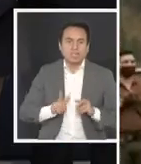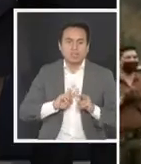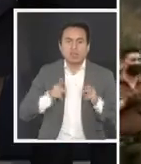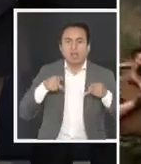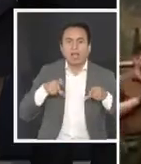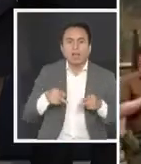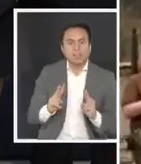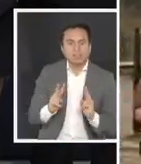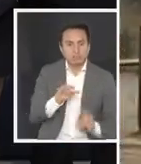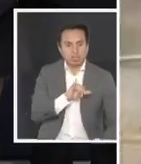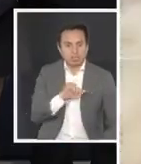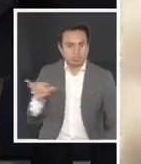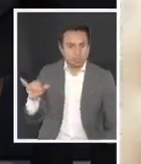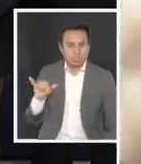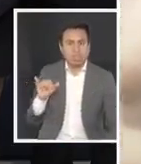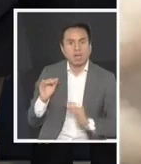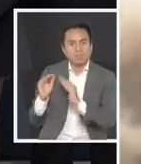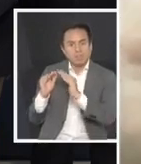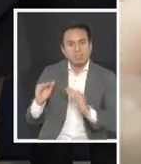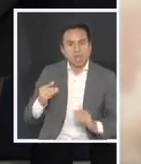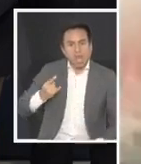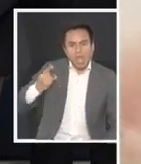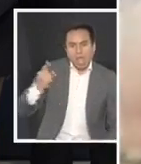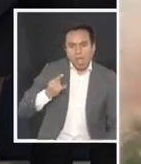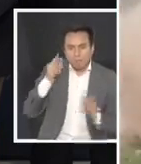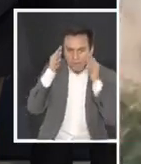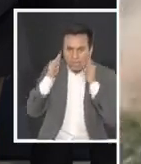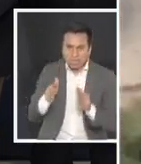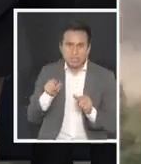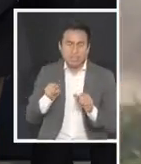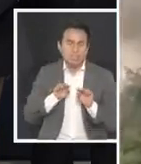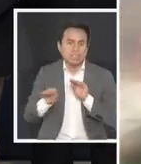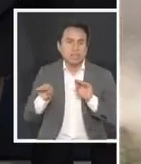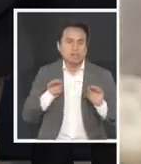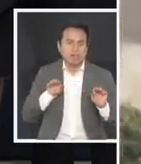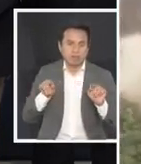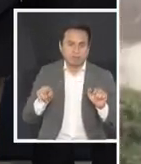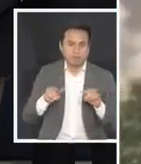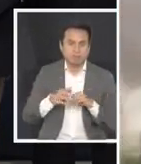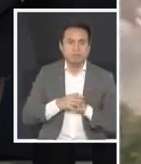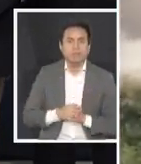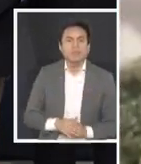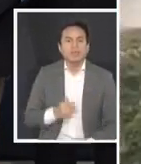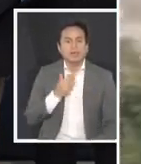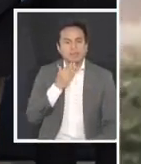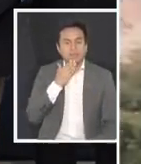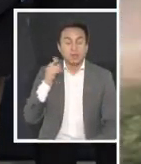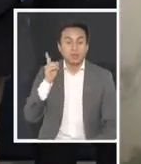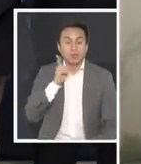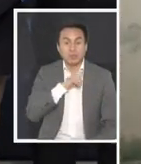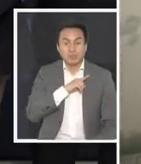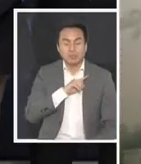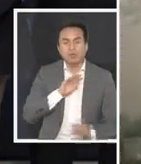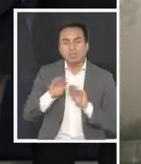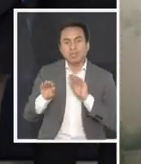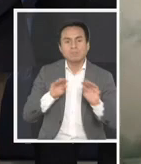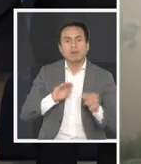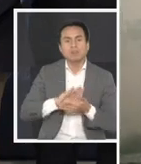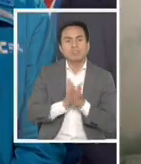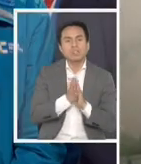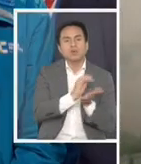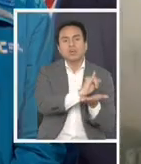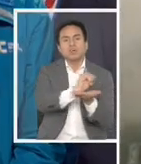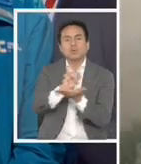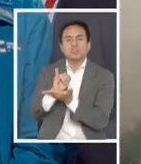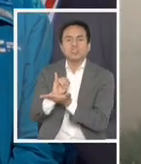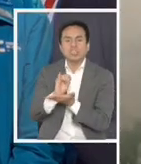habilitación de esas viviendas de emergencia Así que ese es el llamado y por último el llamado a todas las otras